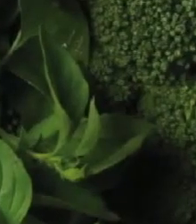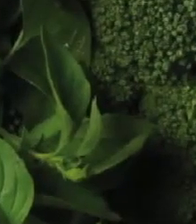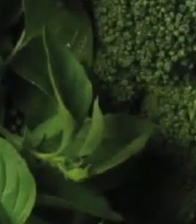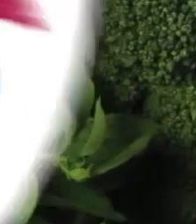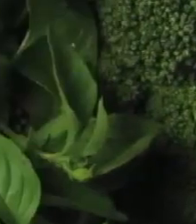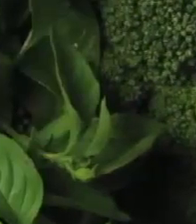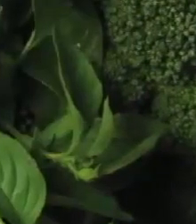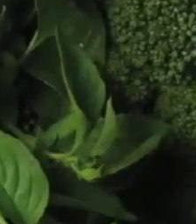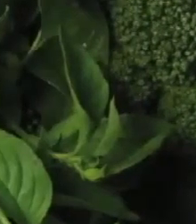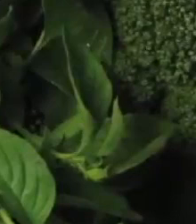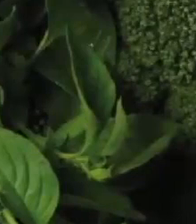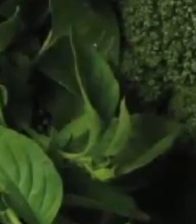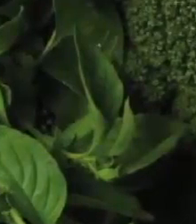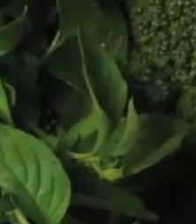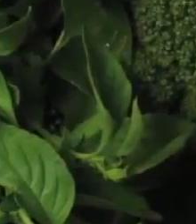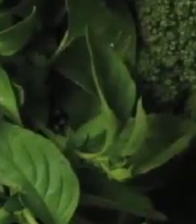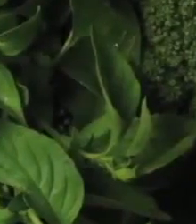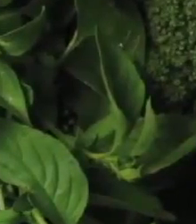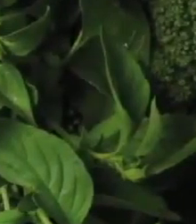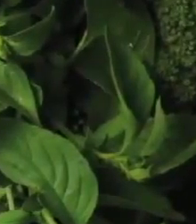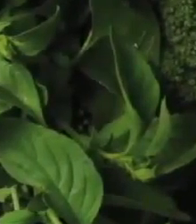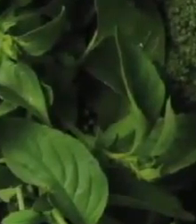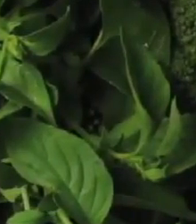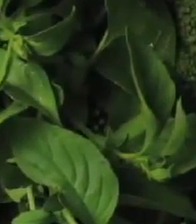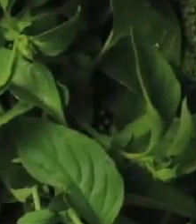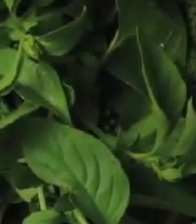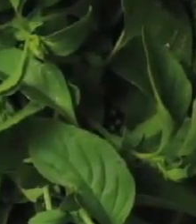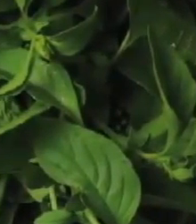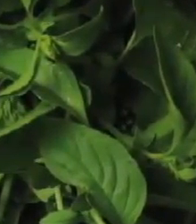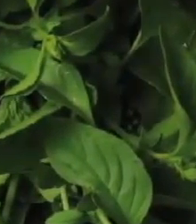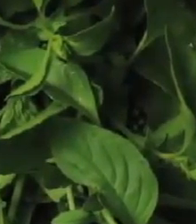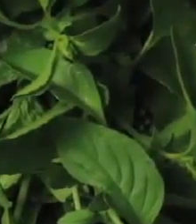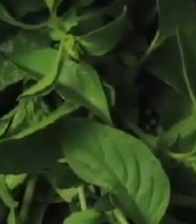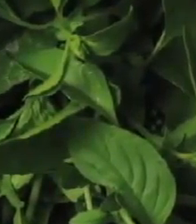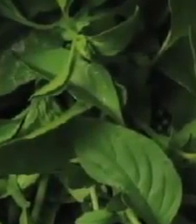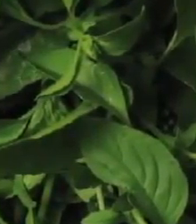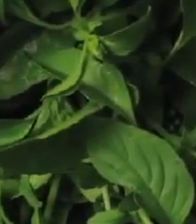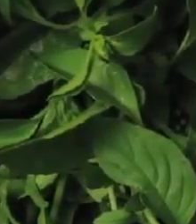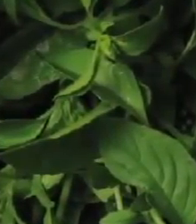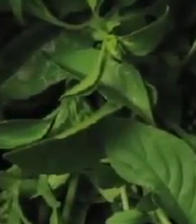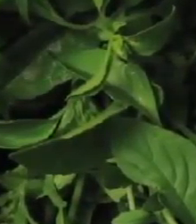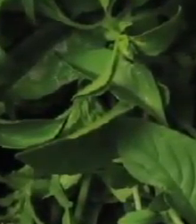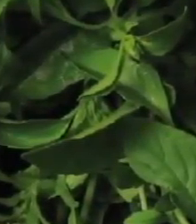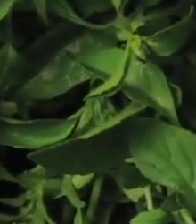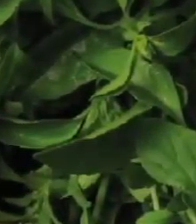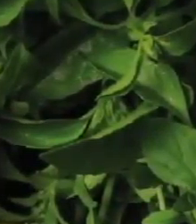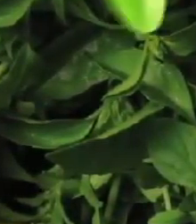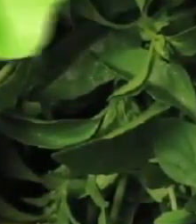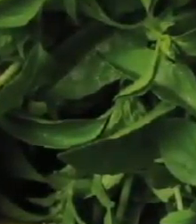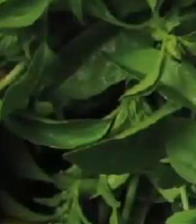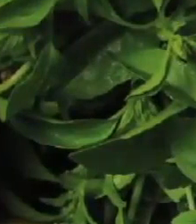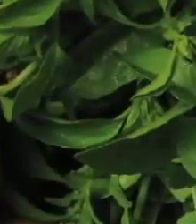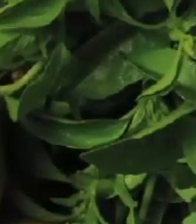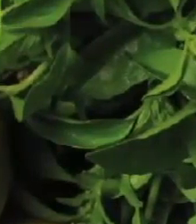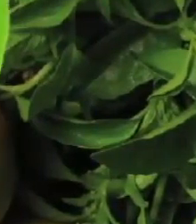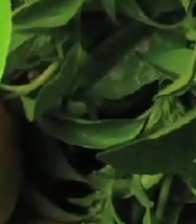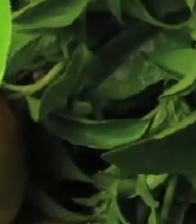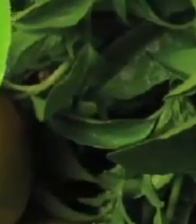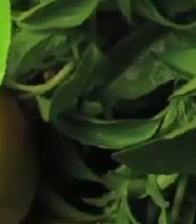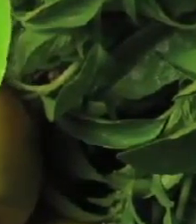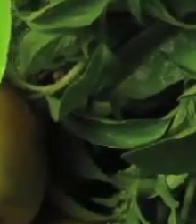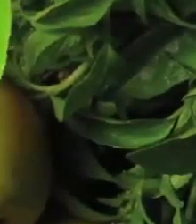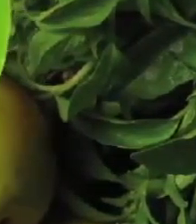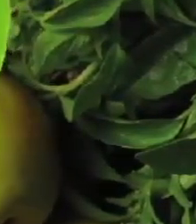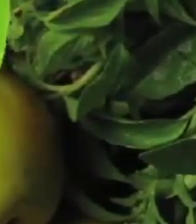hoy miércoles y hasta las 9 de la noche en el aniversario Surtifamiliar. 50% de descuento en frutas y verduras con tu tarjeta Surtifamiliar